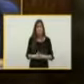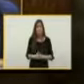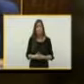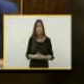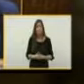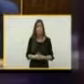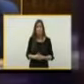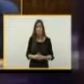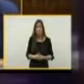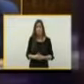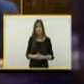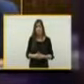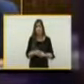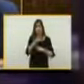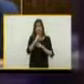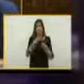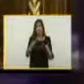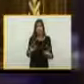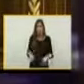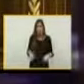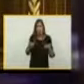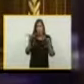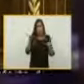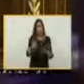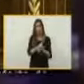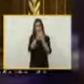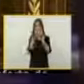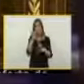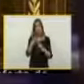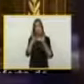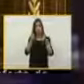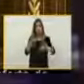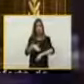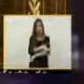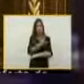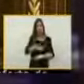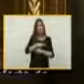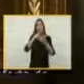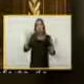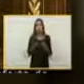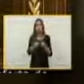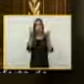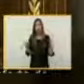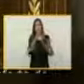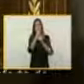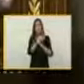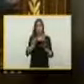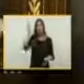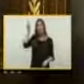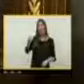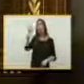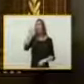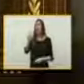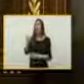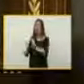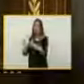bases do PSOE no aceptarían, y en eso PSOE le hizo un favor a Sánchez bestial. Antes apunta Roberto que si Podemos